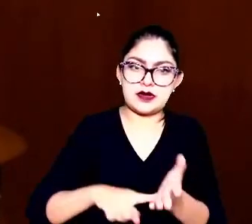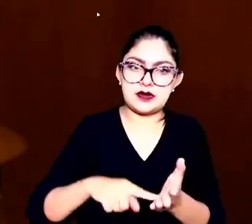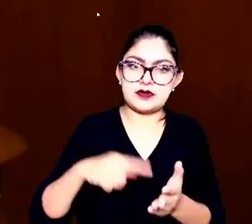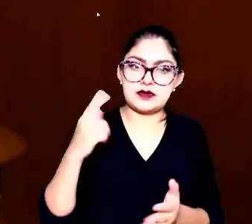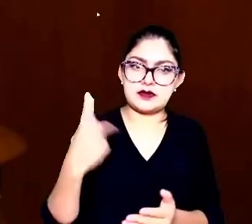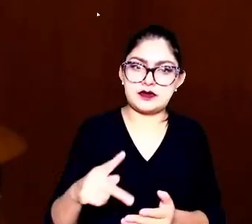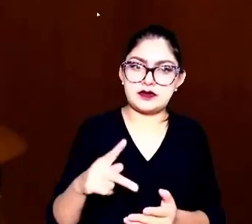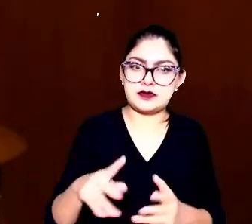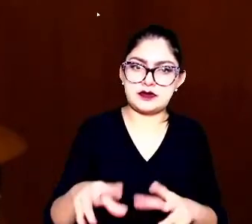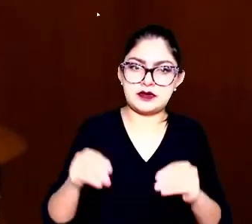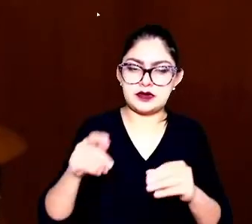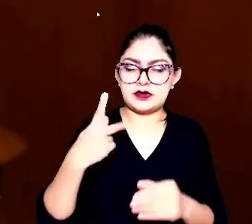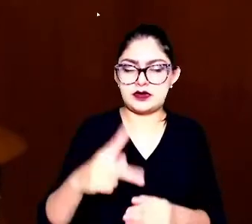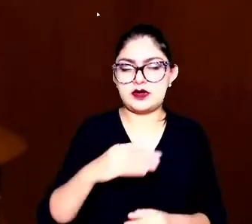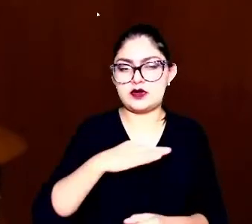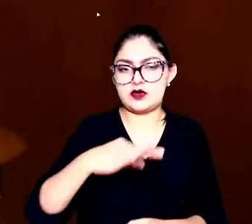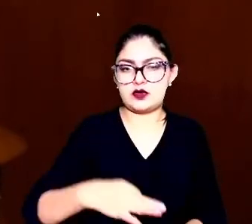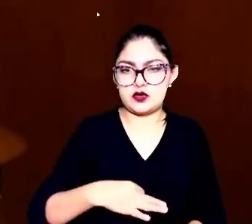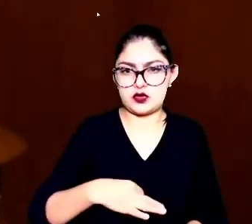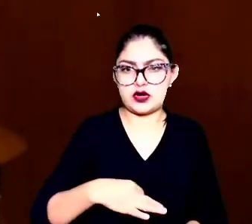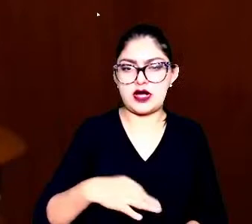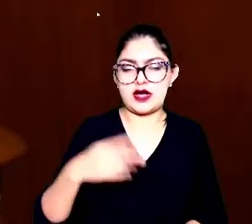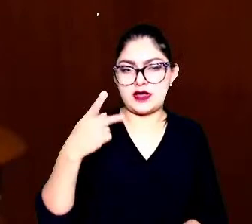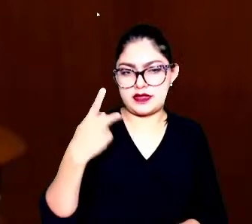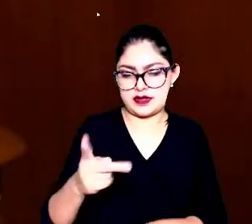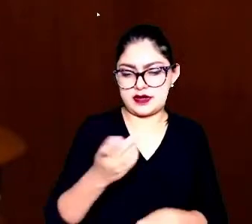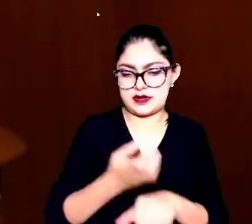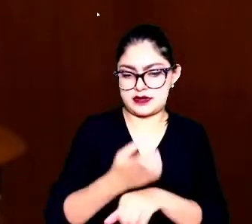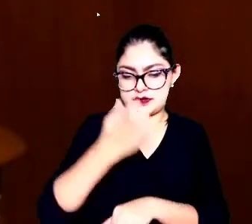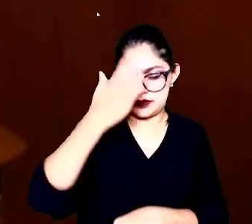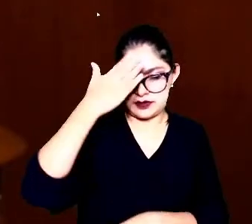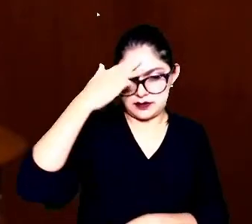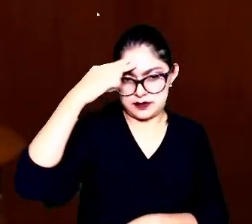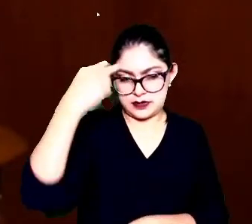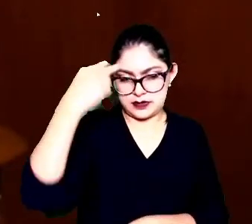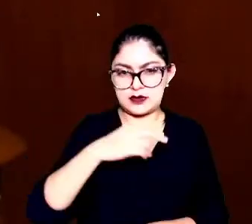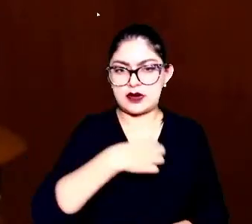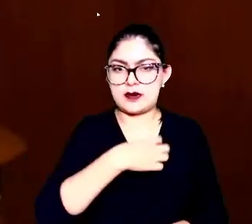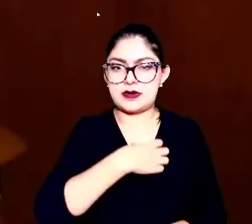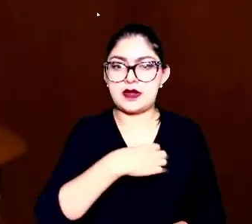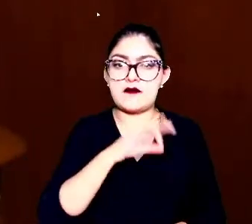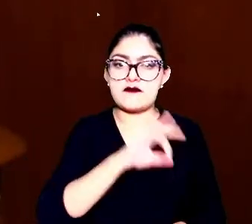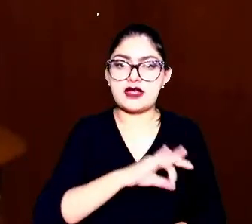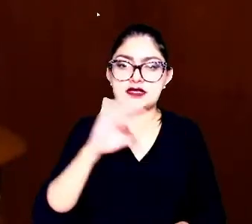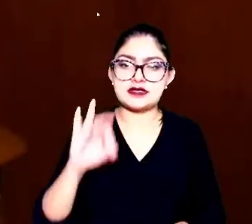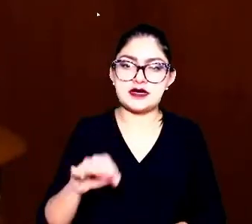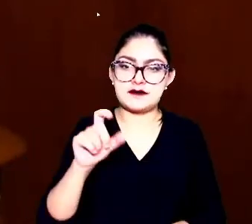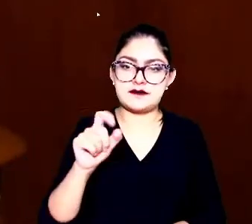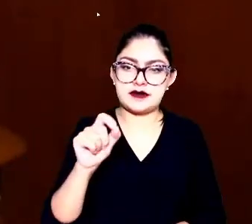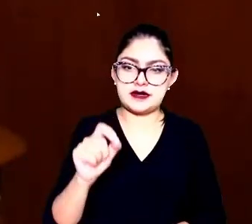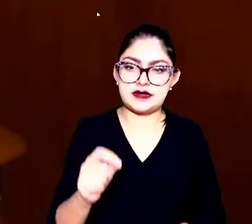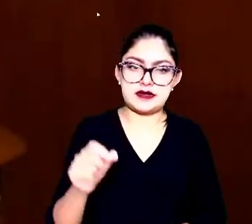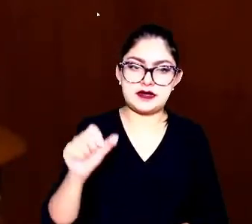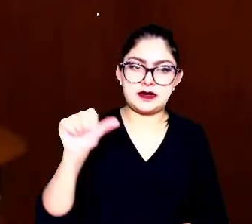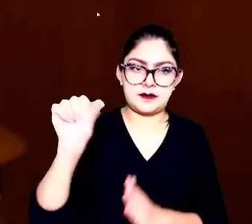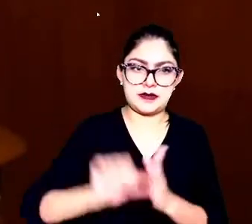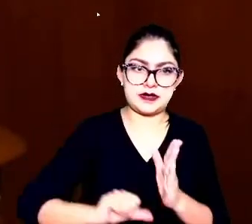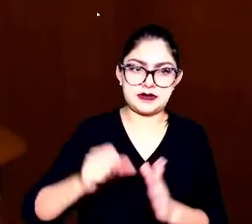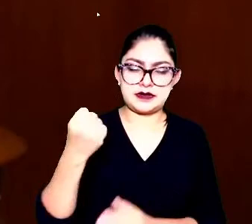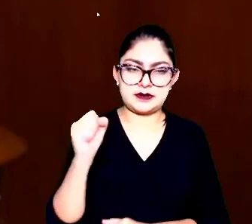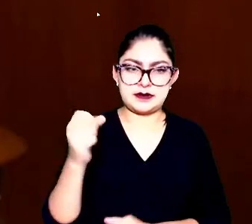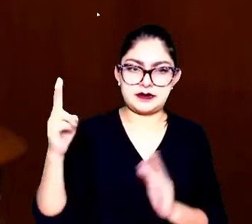de Toluca de lerdo capital del Estado de México a los 20 días del mes de septiembre del 2022